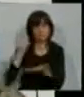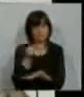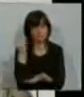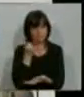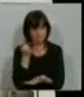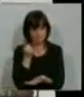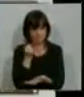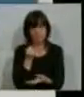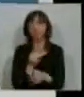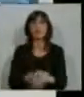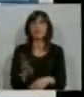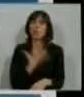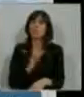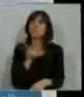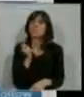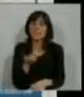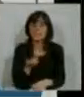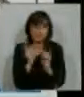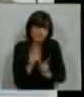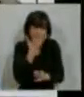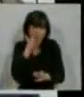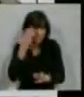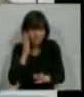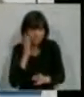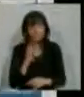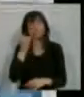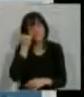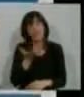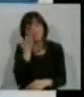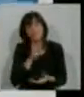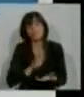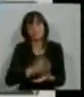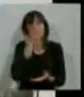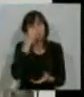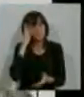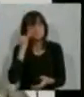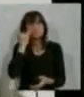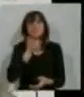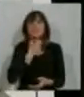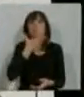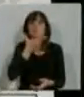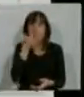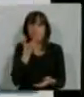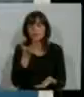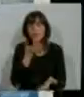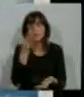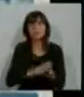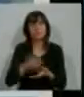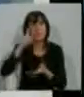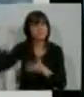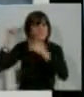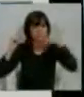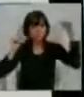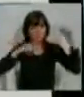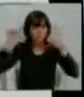es propiedad de Facebook. Y hablando de Facebook, vamos a hacer un comentario sobre WhatsApp porque hoy todos los medios